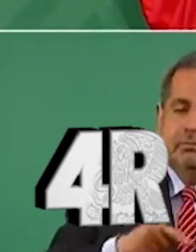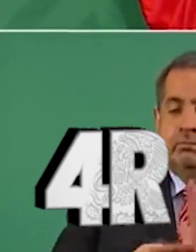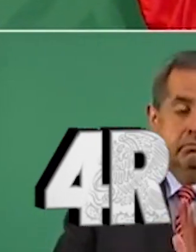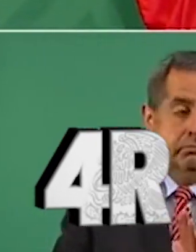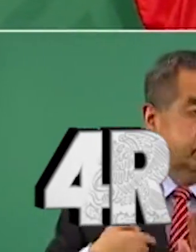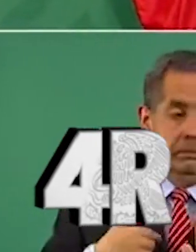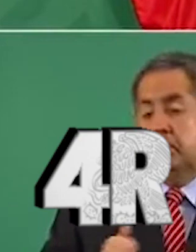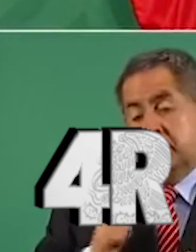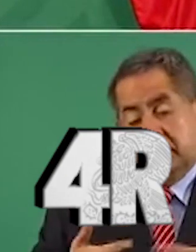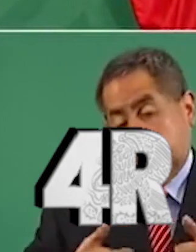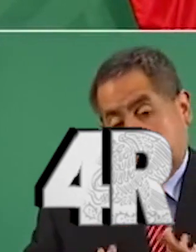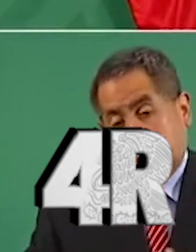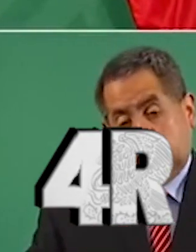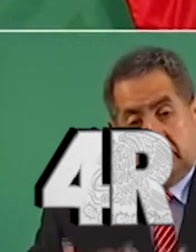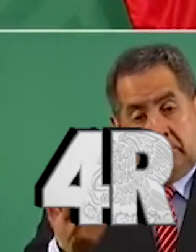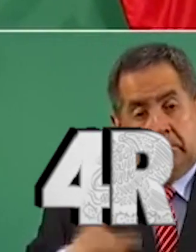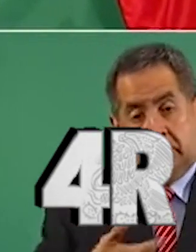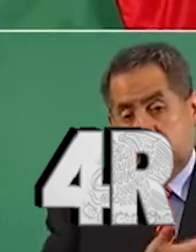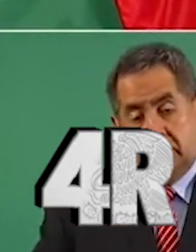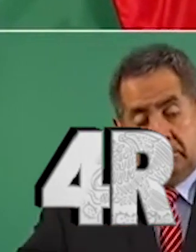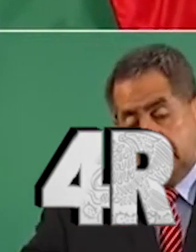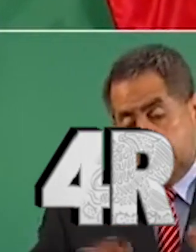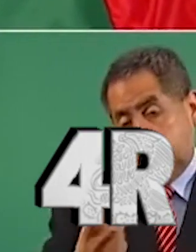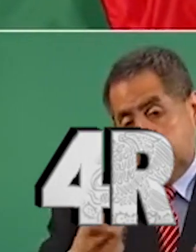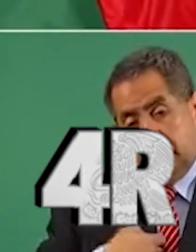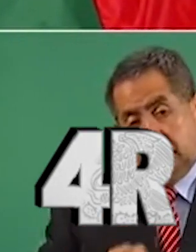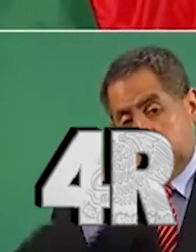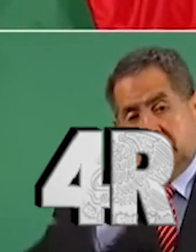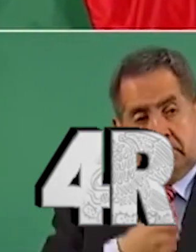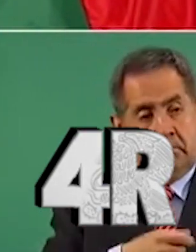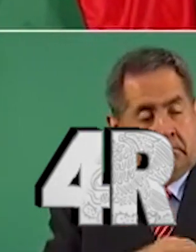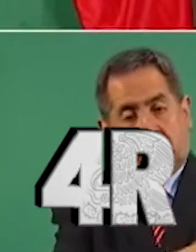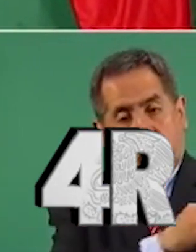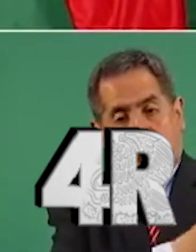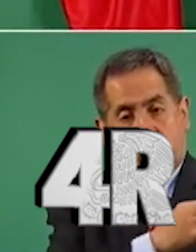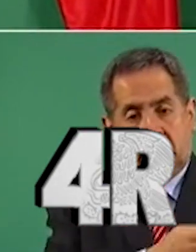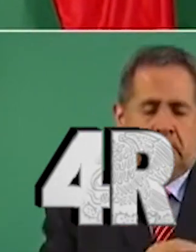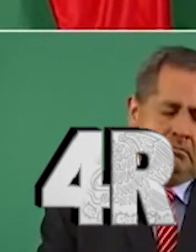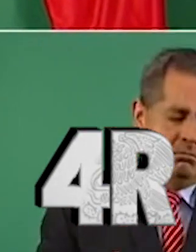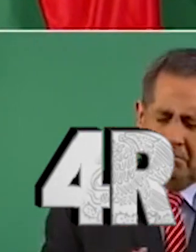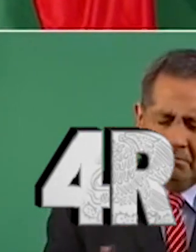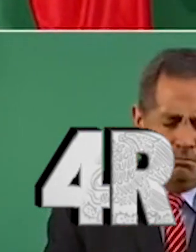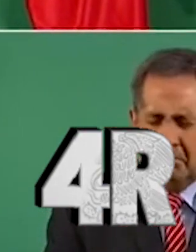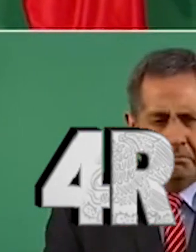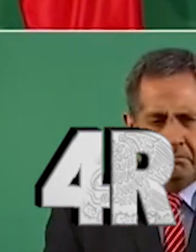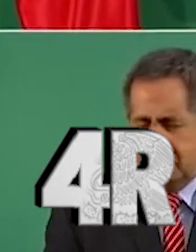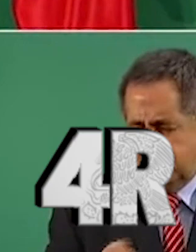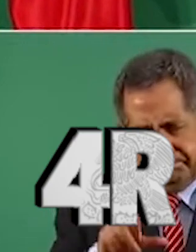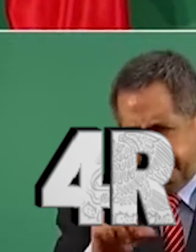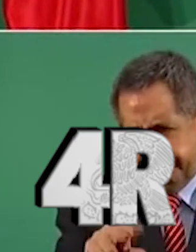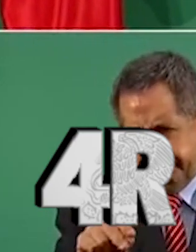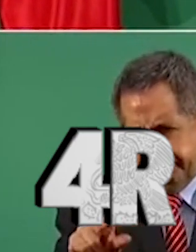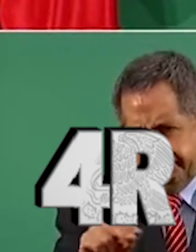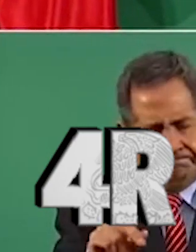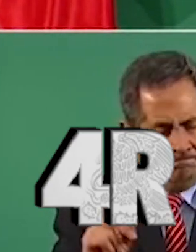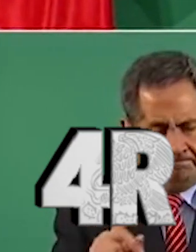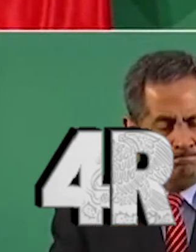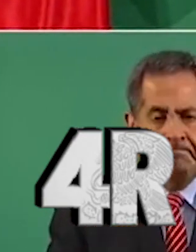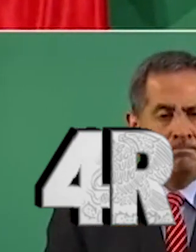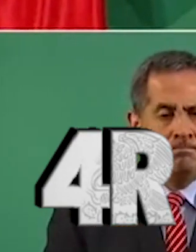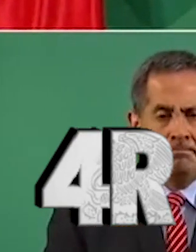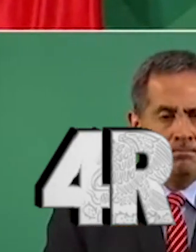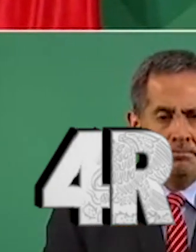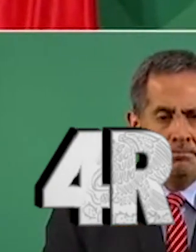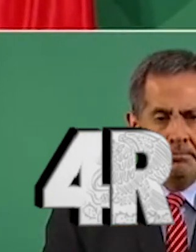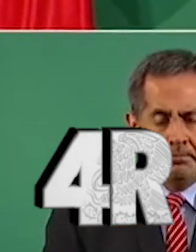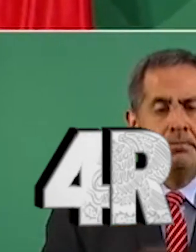idóneo hacia el COVID-19. De esta manera lo declaraba el presidente Andrés Manuel y relataba cómo es que fue